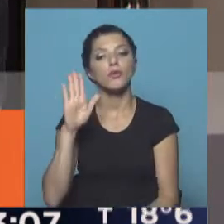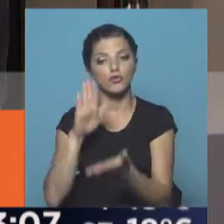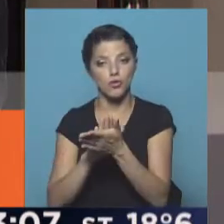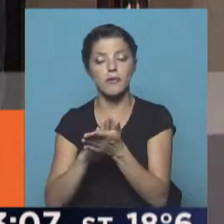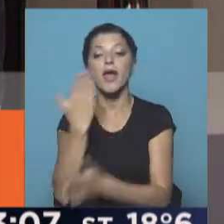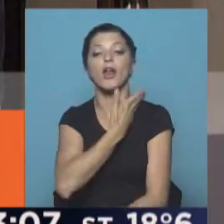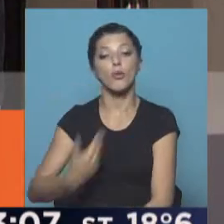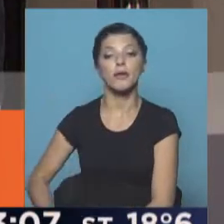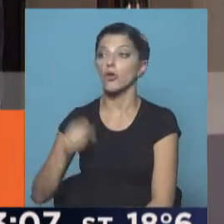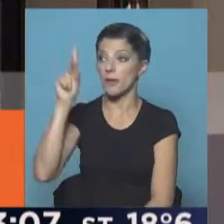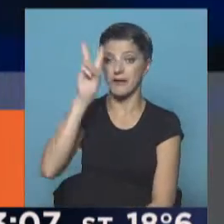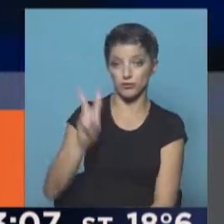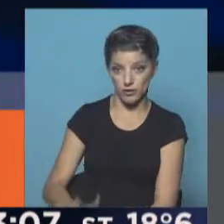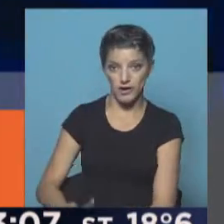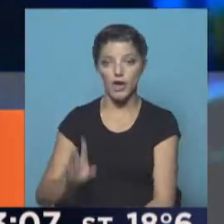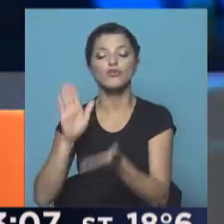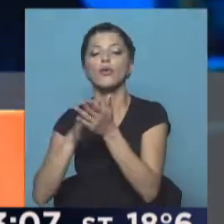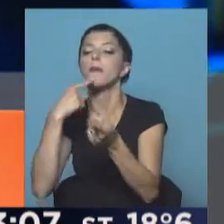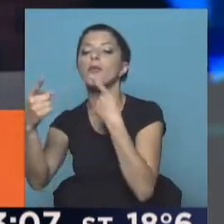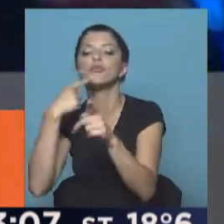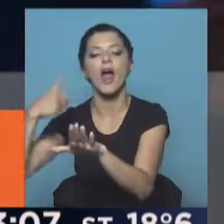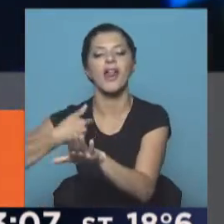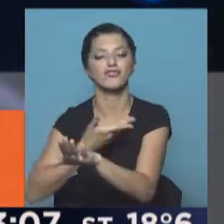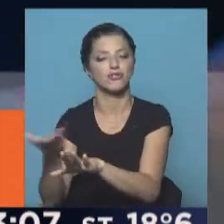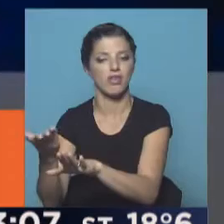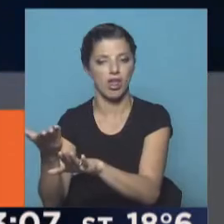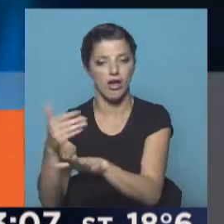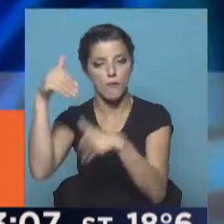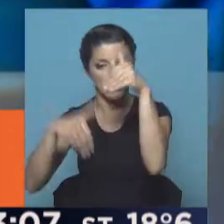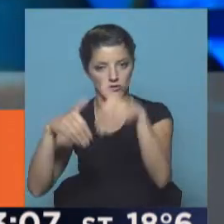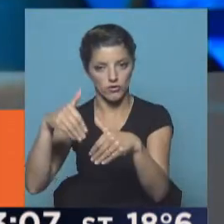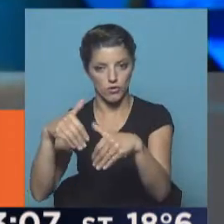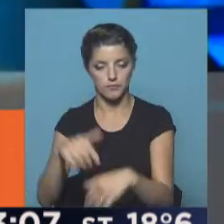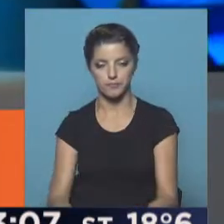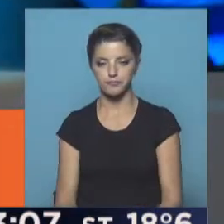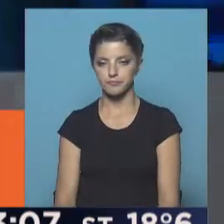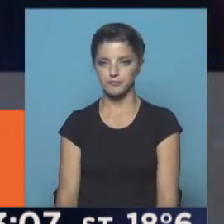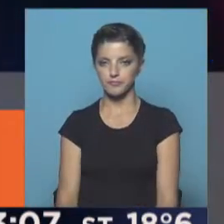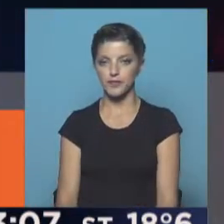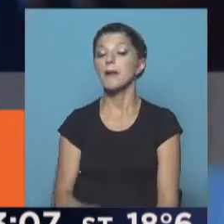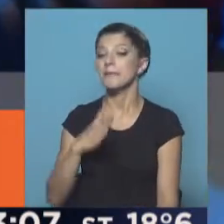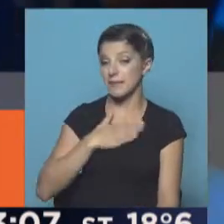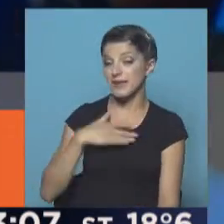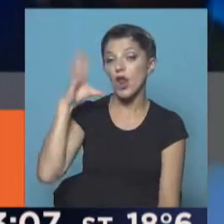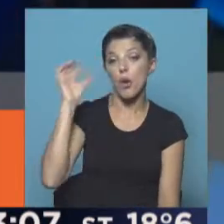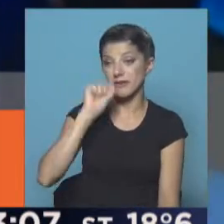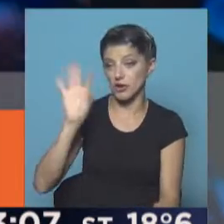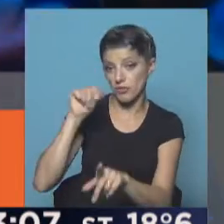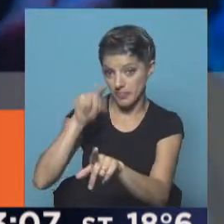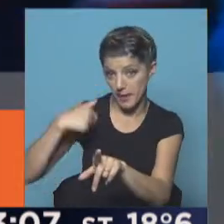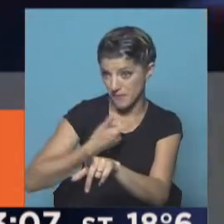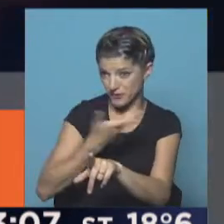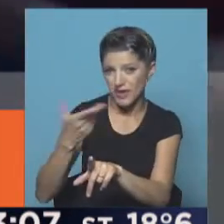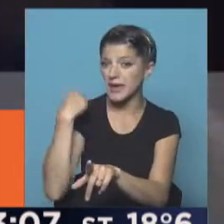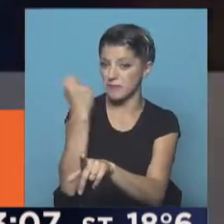de Maduro con respecto al plebiscito? Yo creo que la opinión popular siempre es importante, por eso nos gusta la